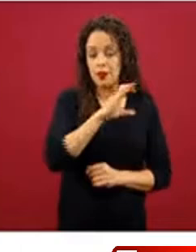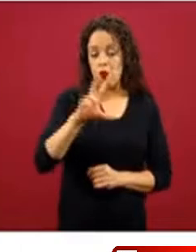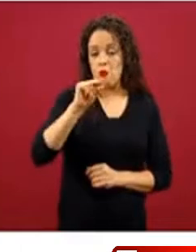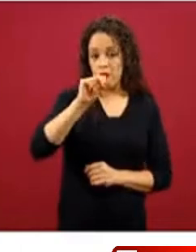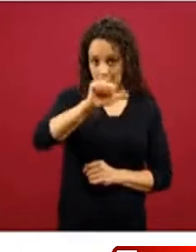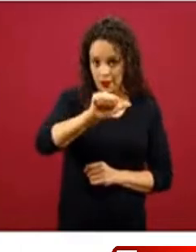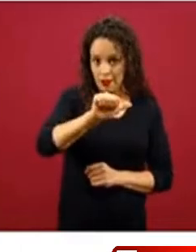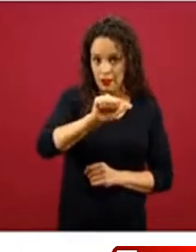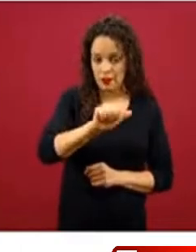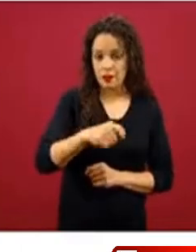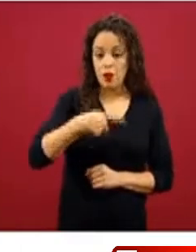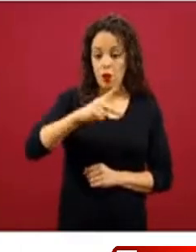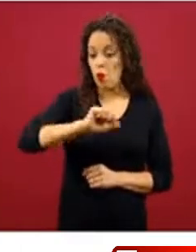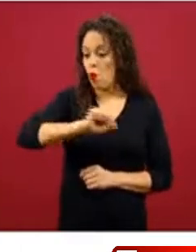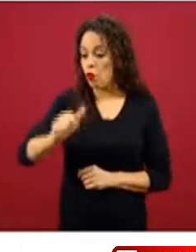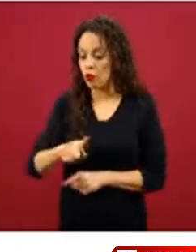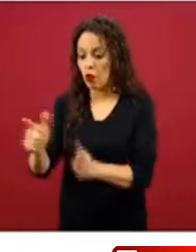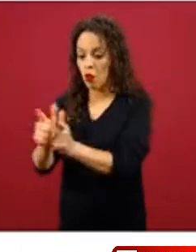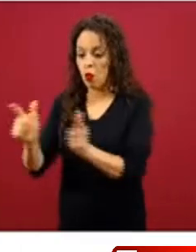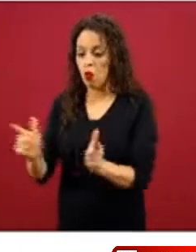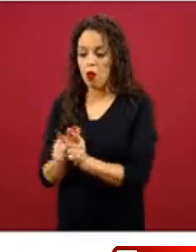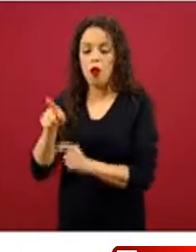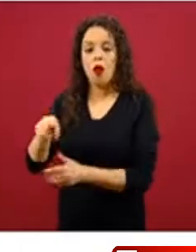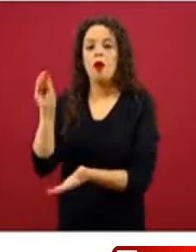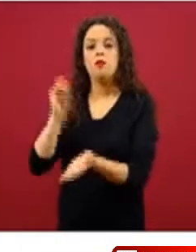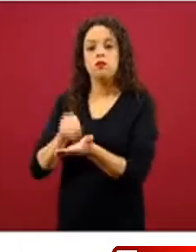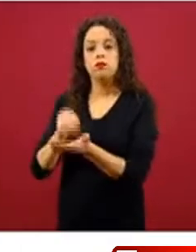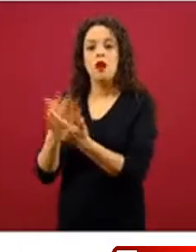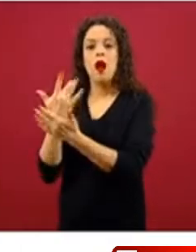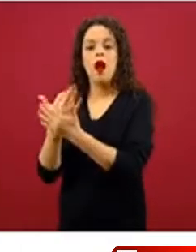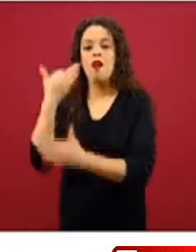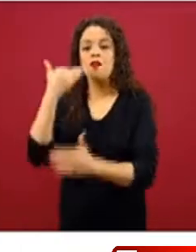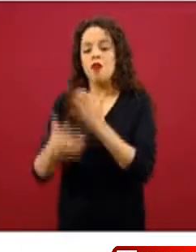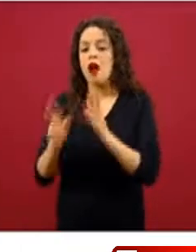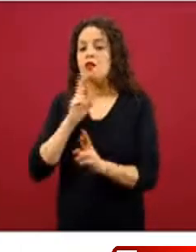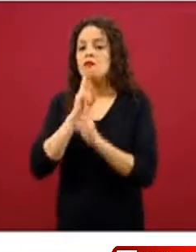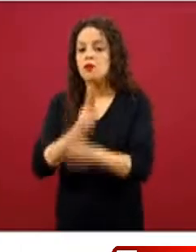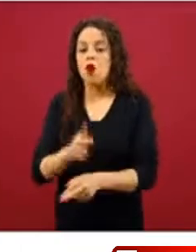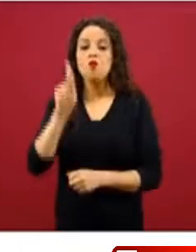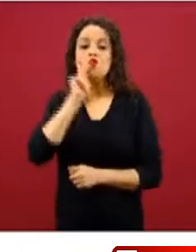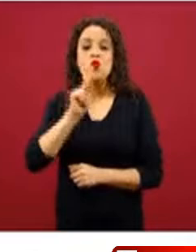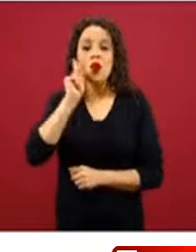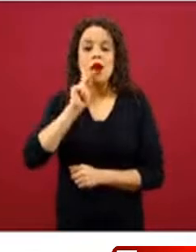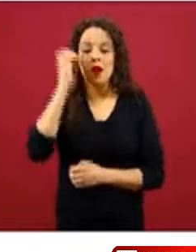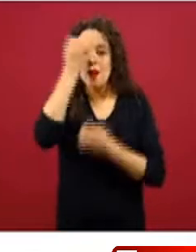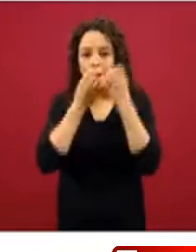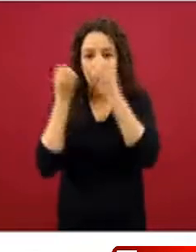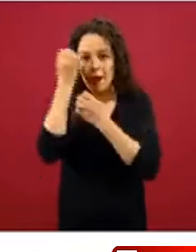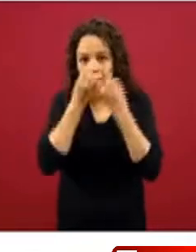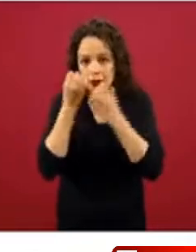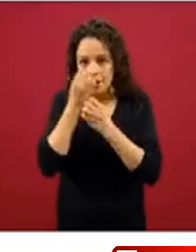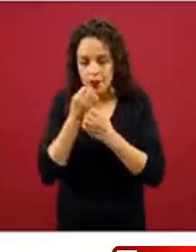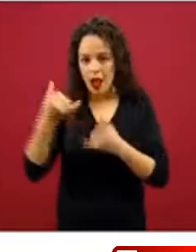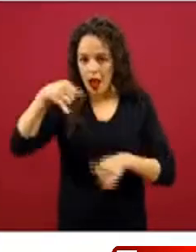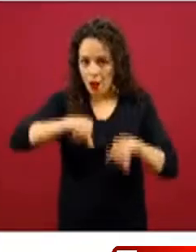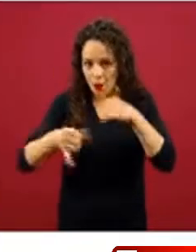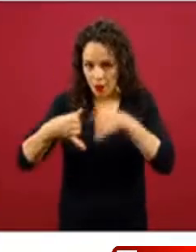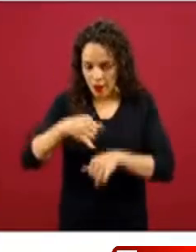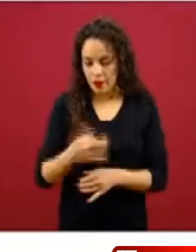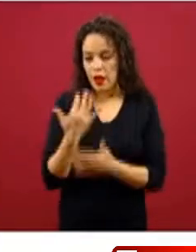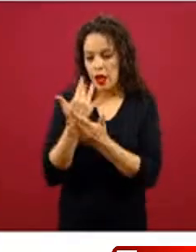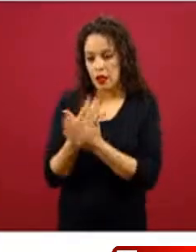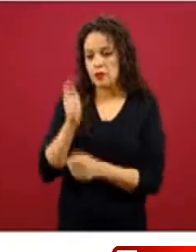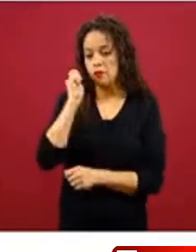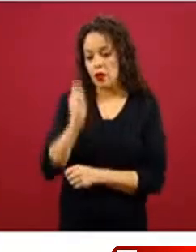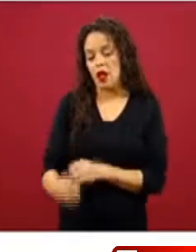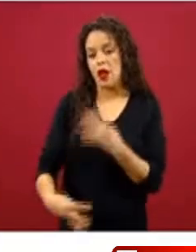25.786, como del grupo que aún tiene pendiente su resultado de laboratorio, que para efectos de esta ventana de 14